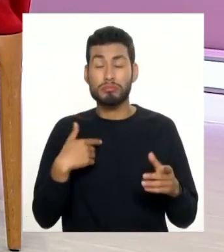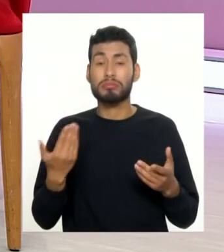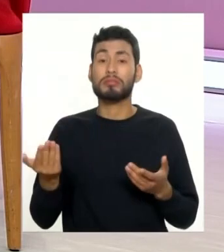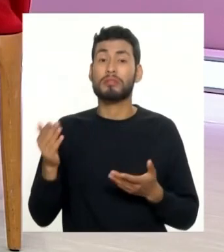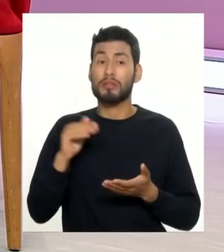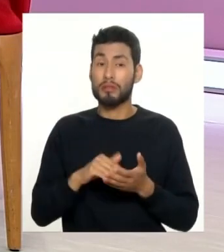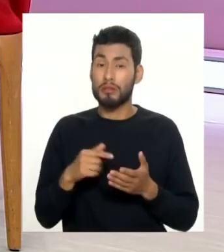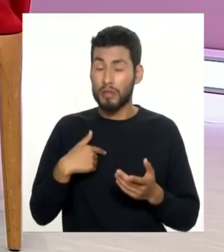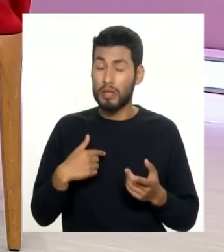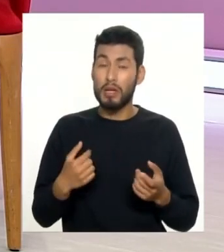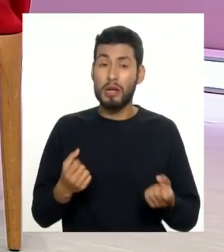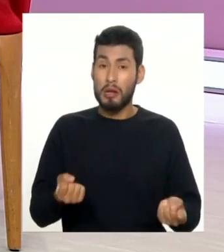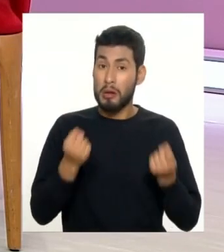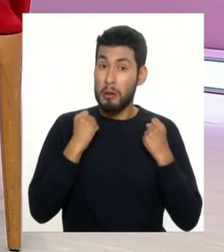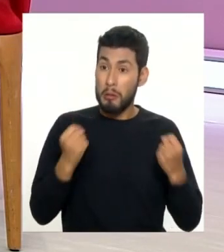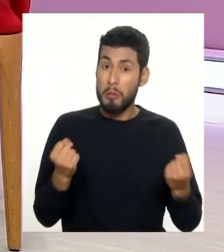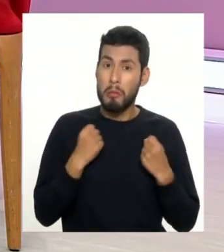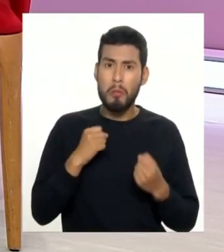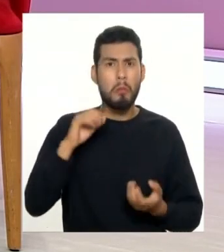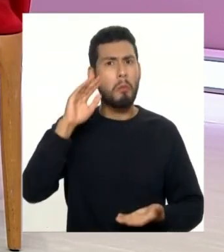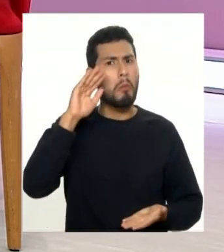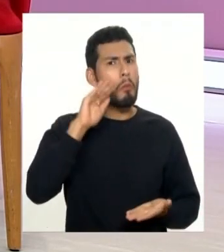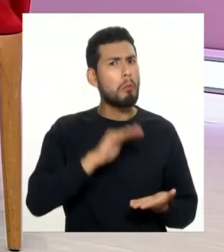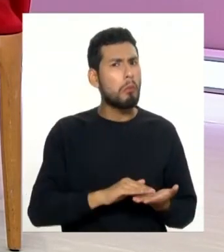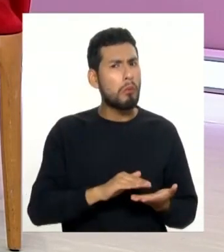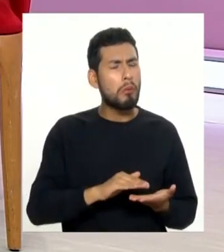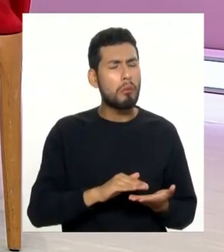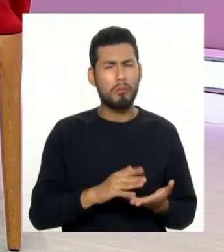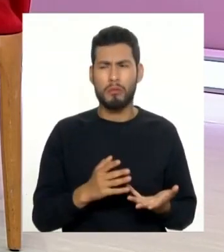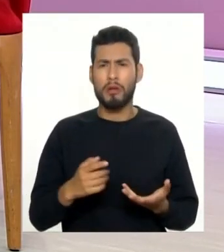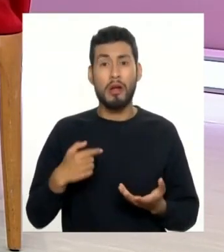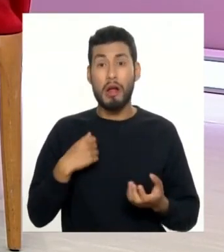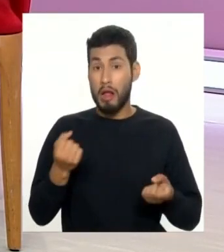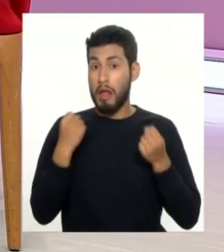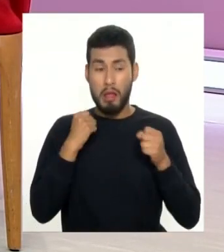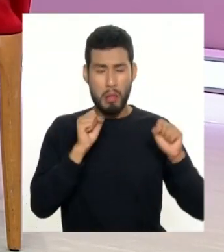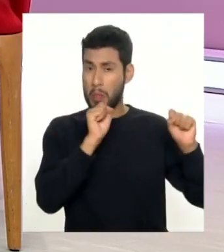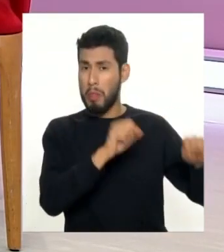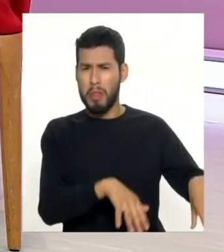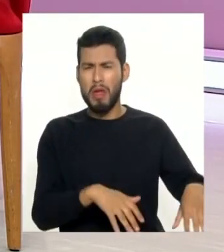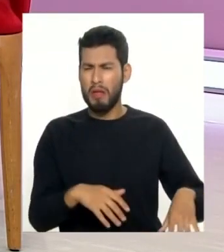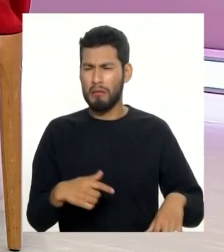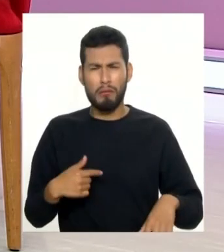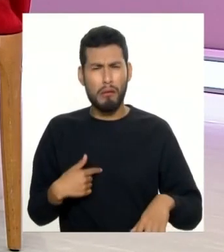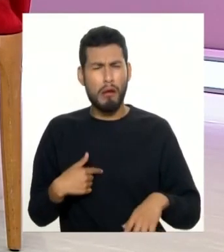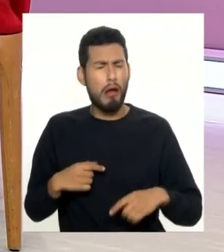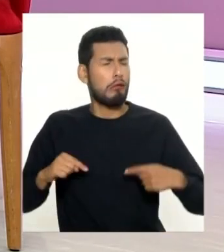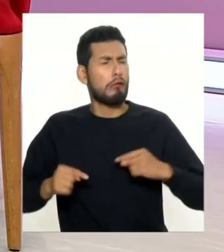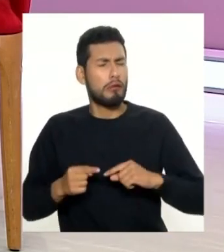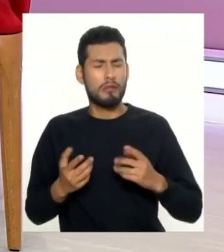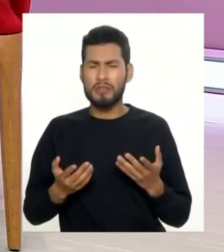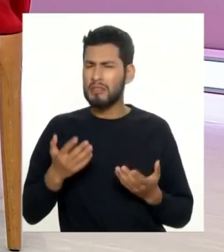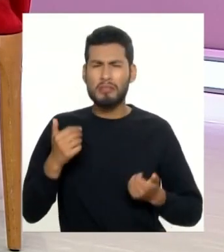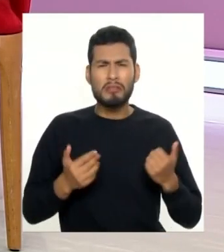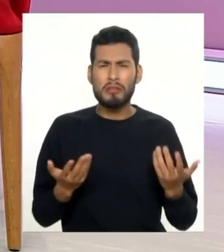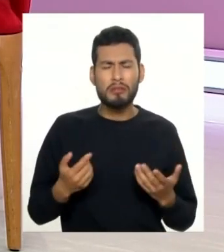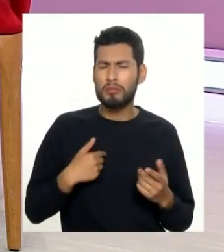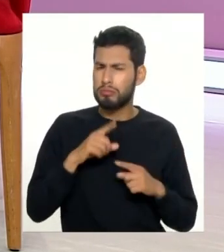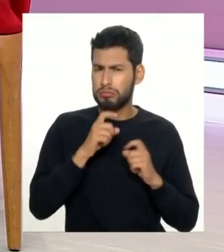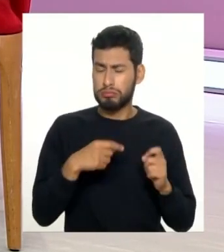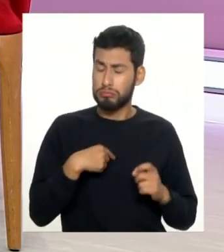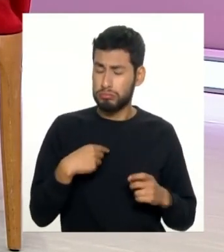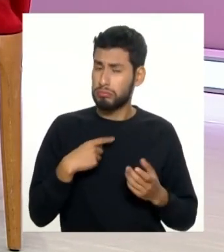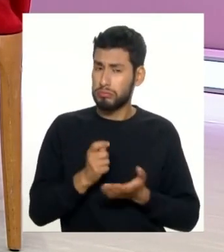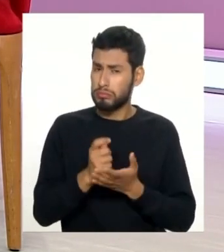pesas. Y el dolor disminuye casi a 0. Entonces mi pregunta es, ¿debo seguir haciendo las pesas? ¿O hay algún